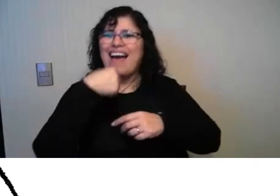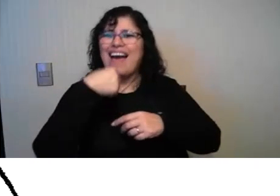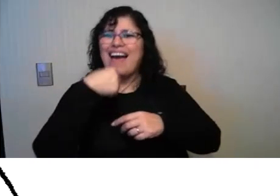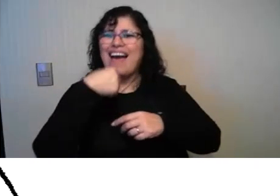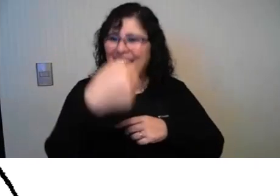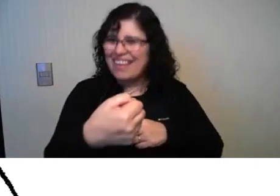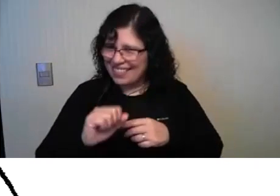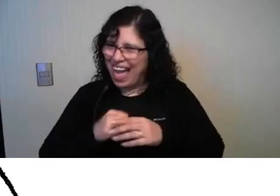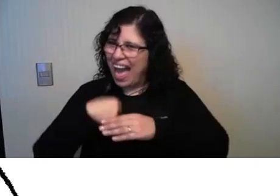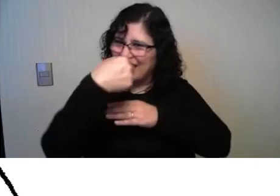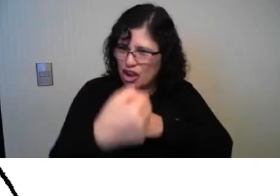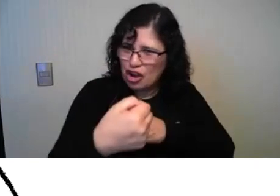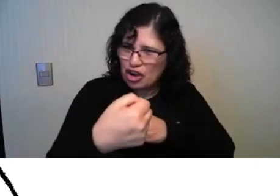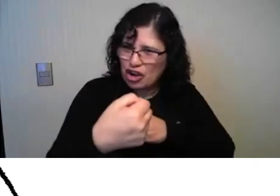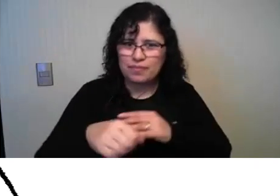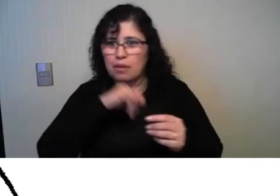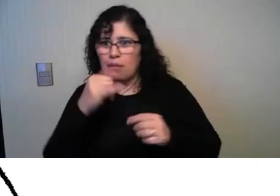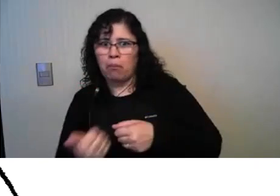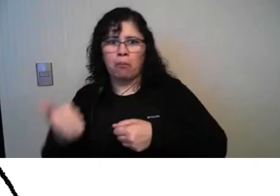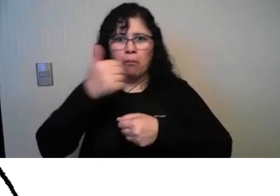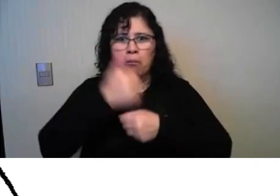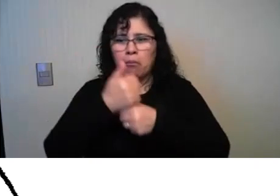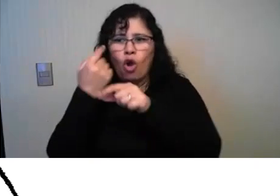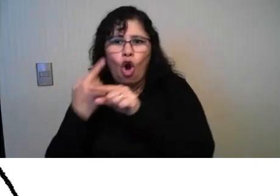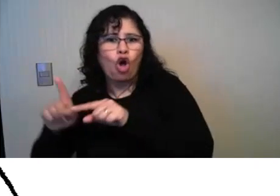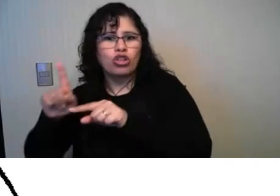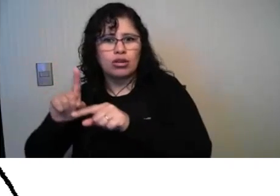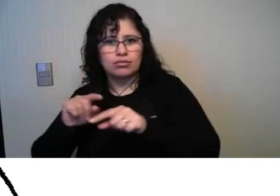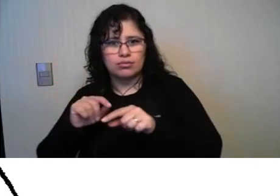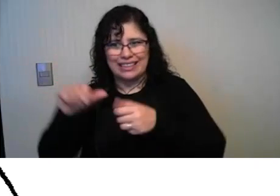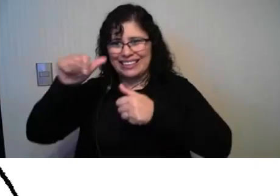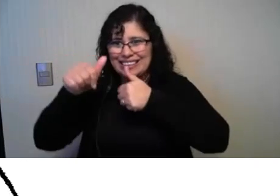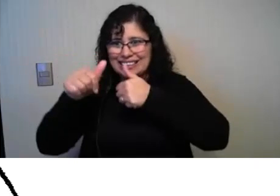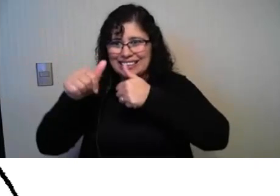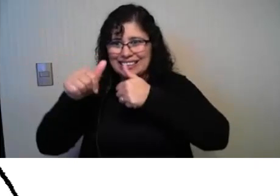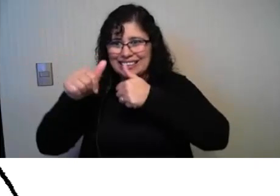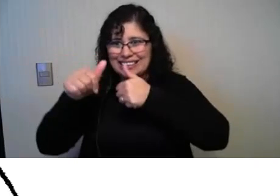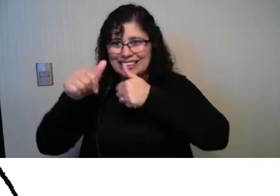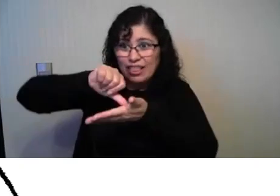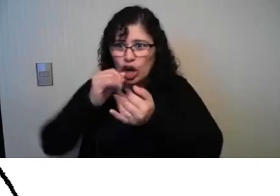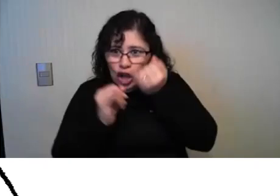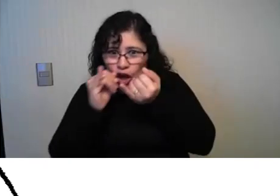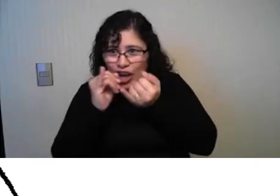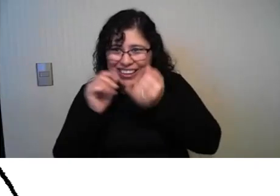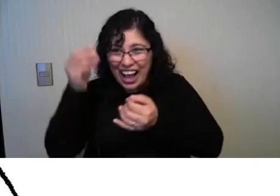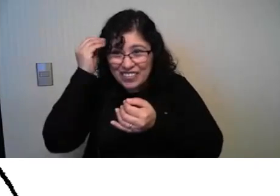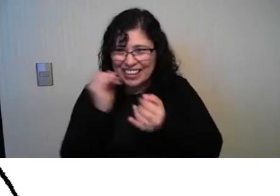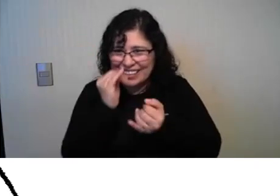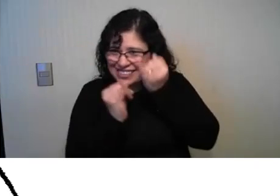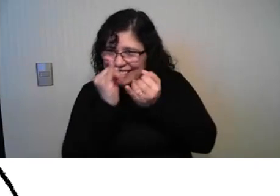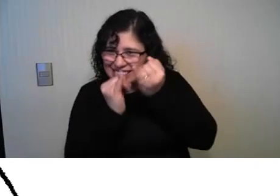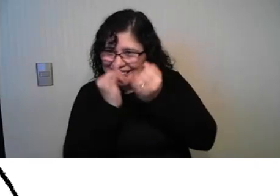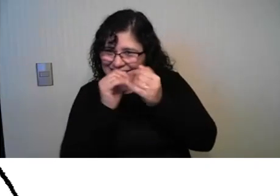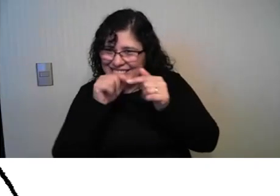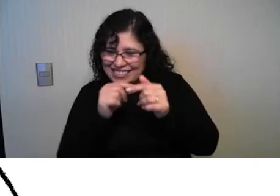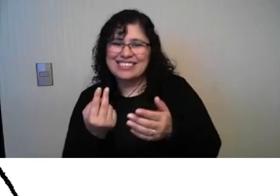hace relevo en un centro que habíamos visto anteriormente.